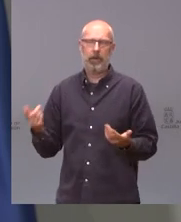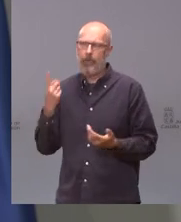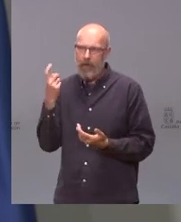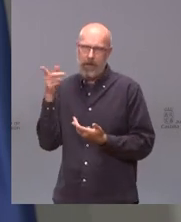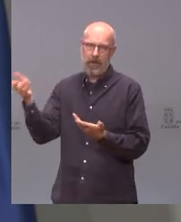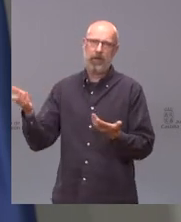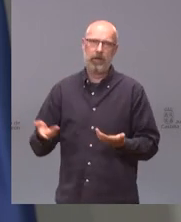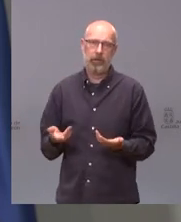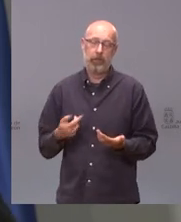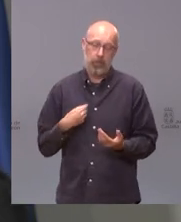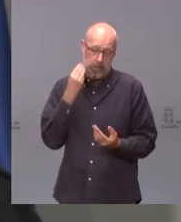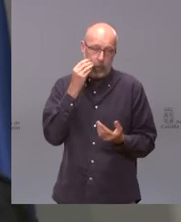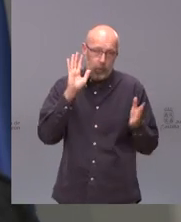yo